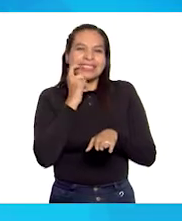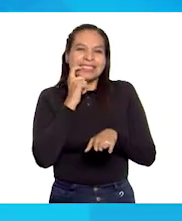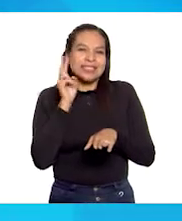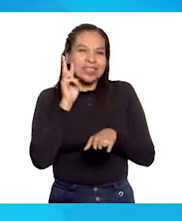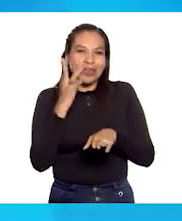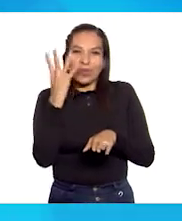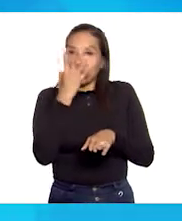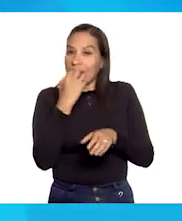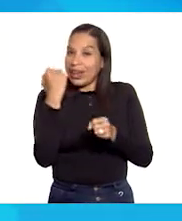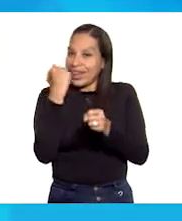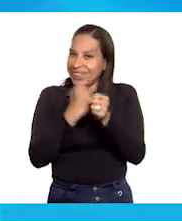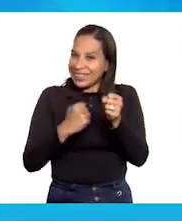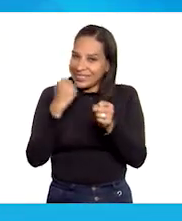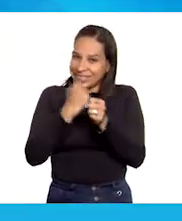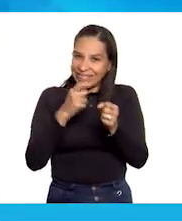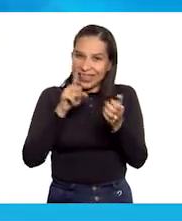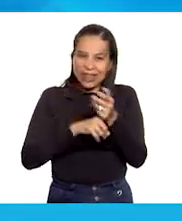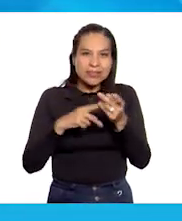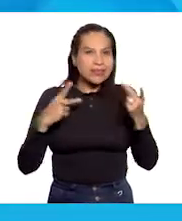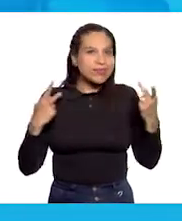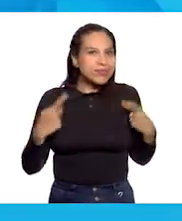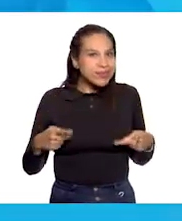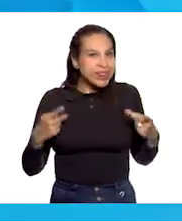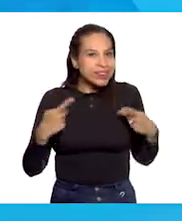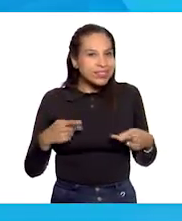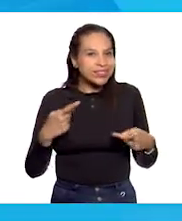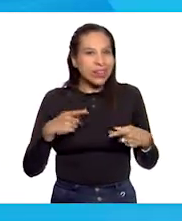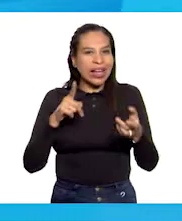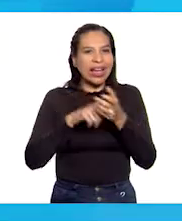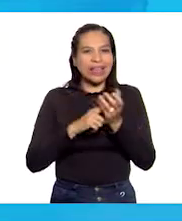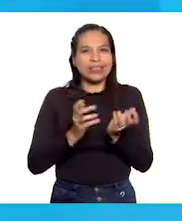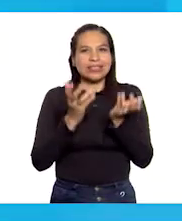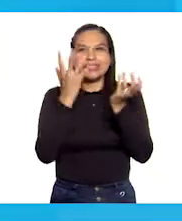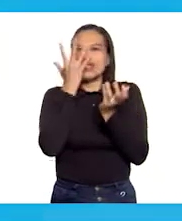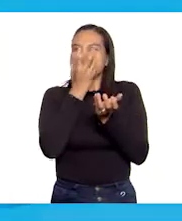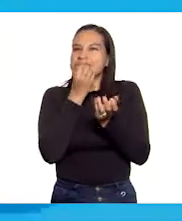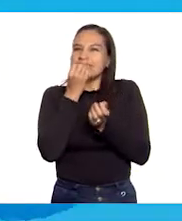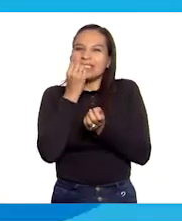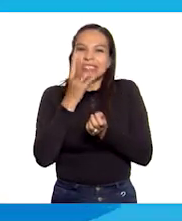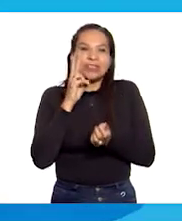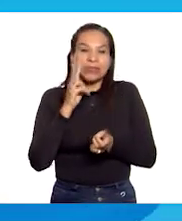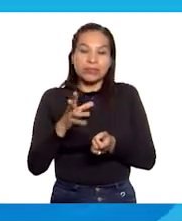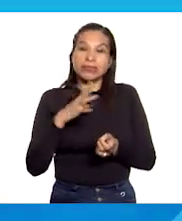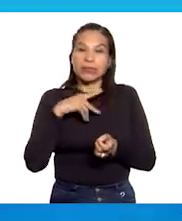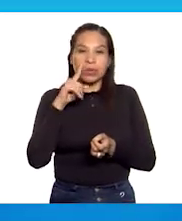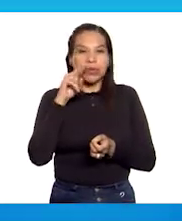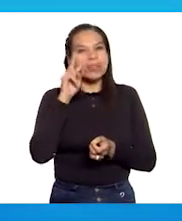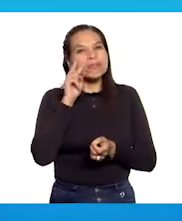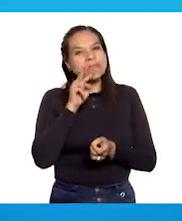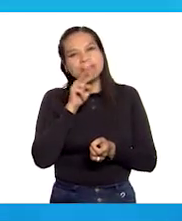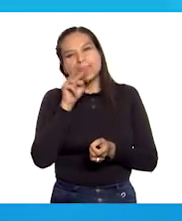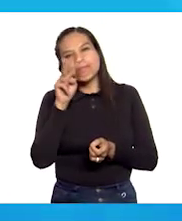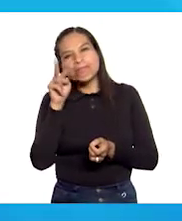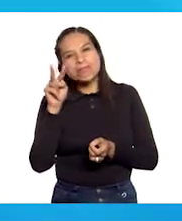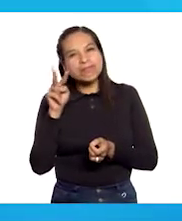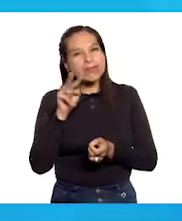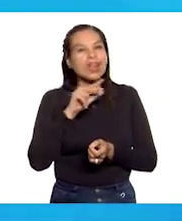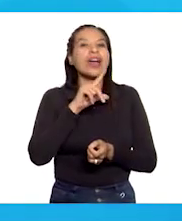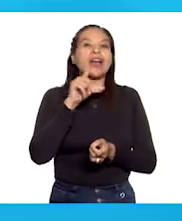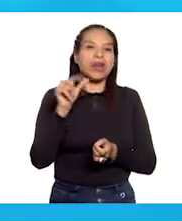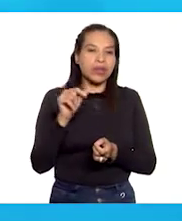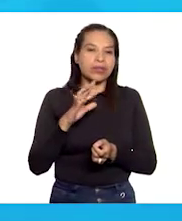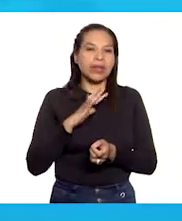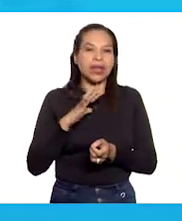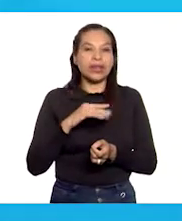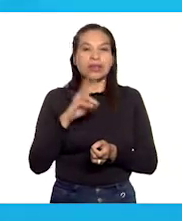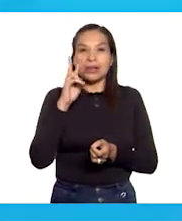unas esculturas ahí de personas sosteniendo el techo. ¡Qué padre! Mira, si nos acercamos, podemos después ver